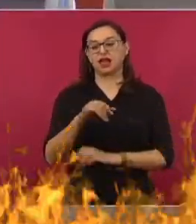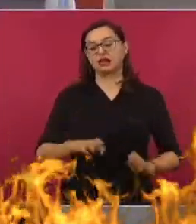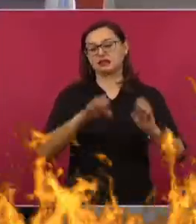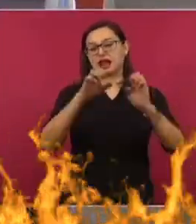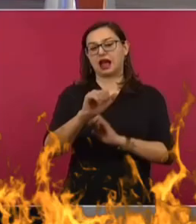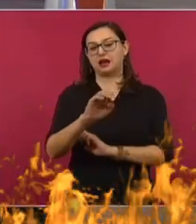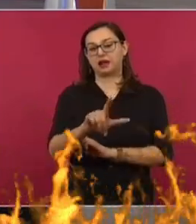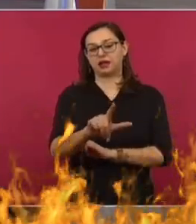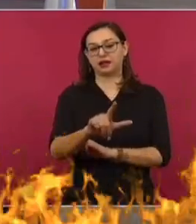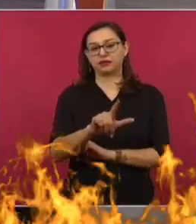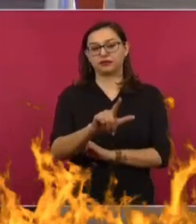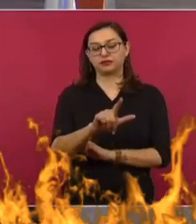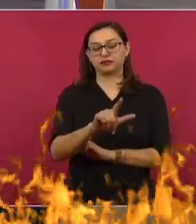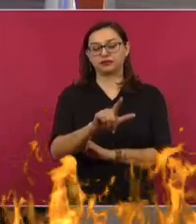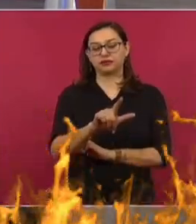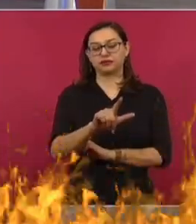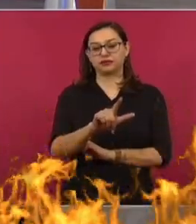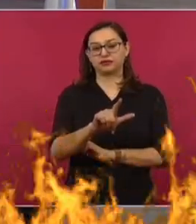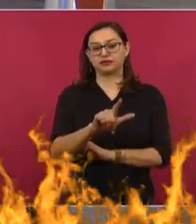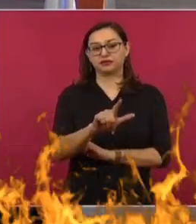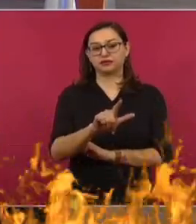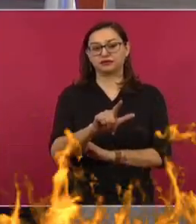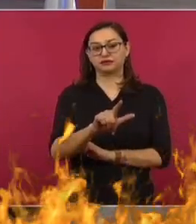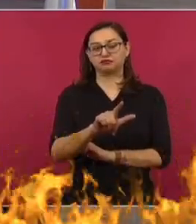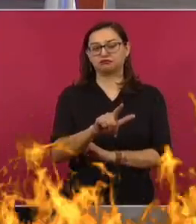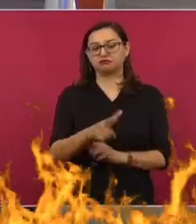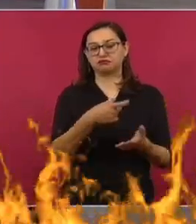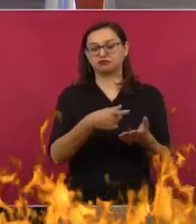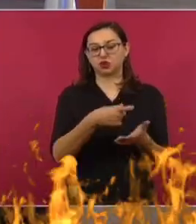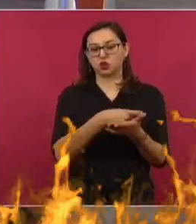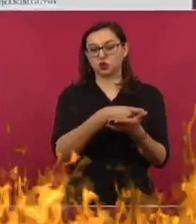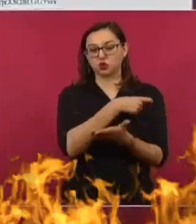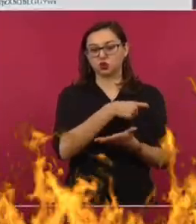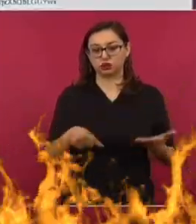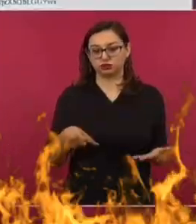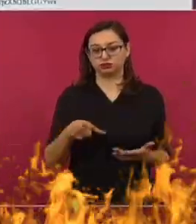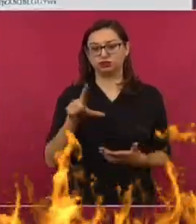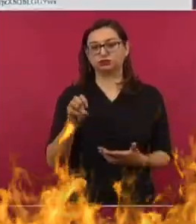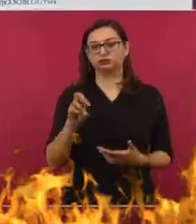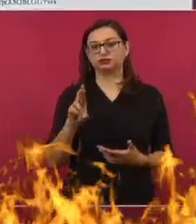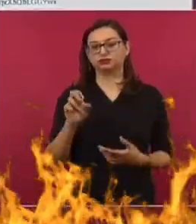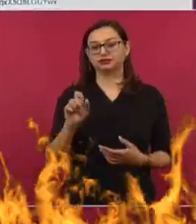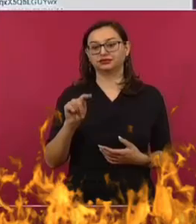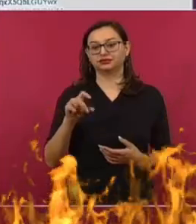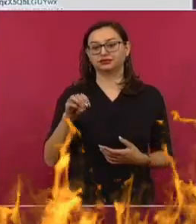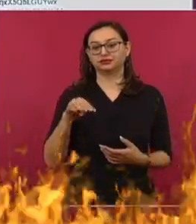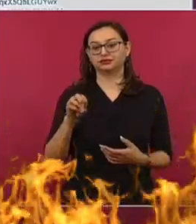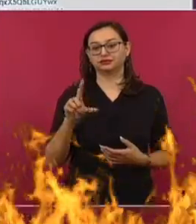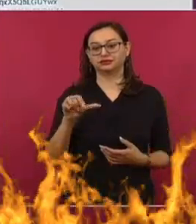Nombre de... Sí, comprador, ¿no? Carlos Rodríguez Mola.